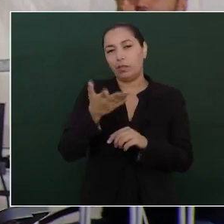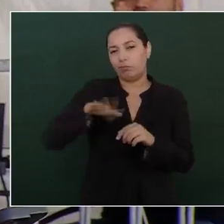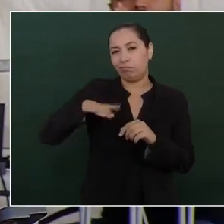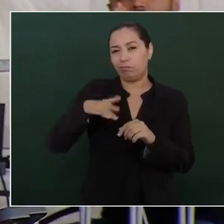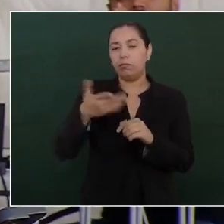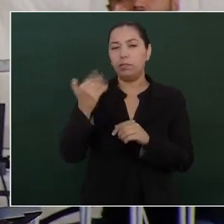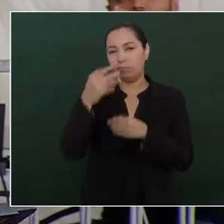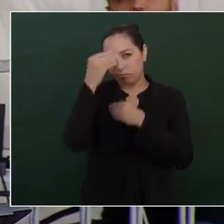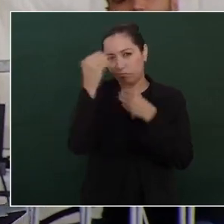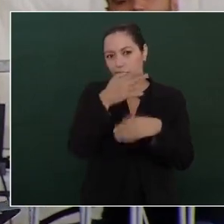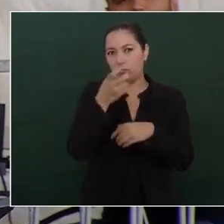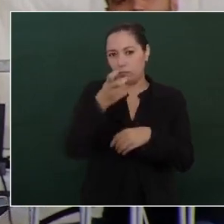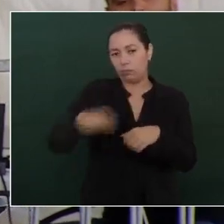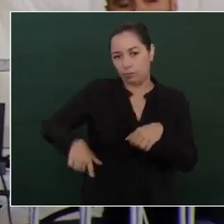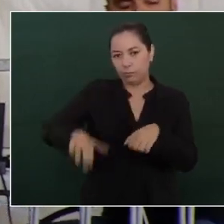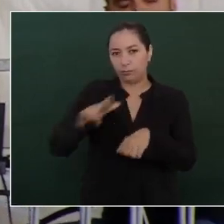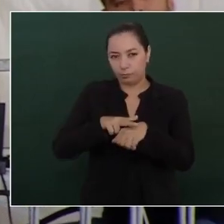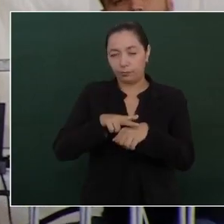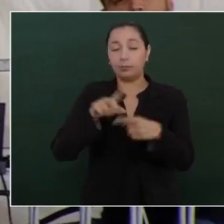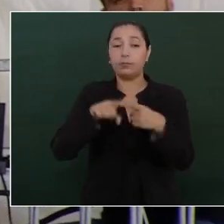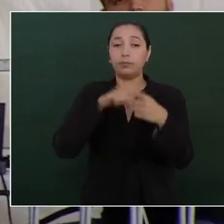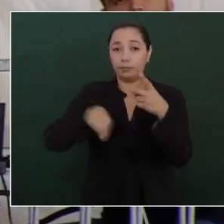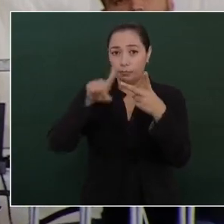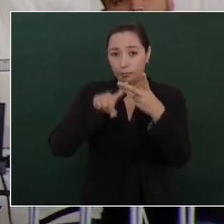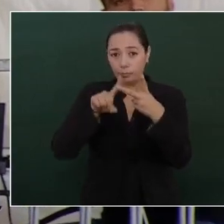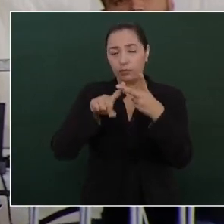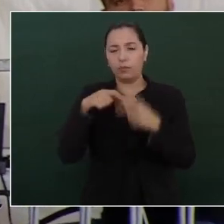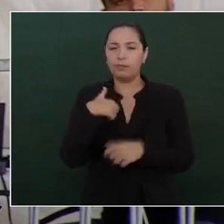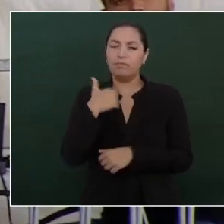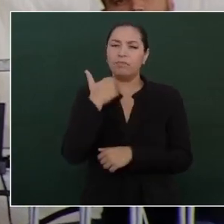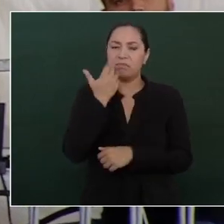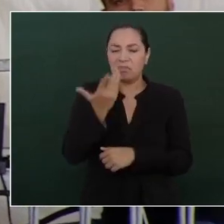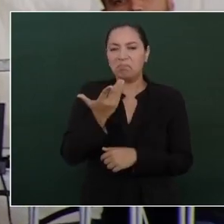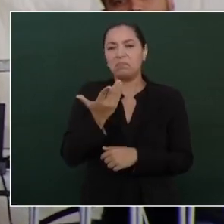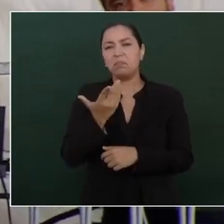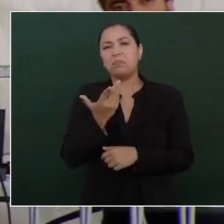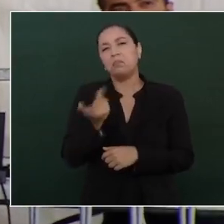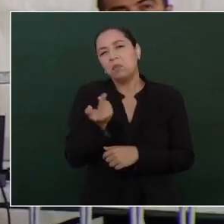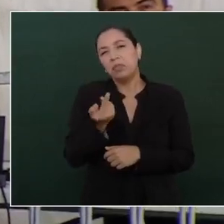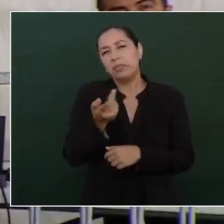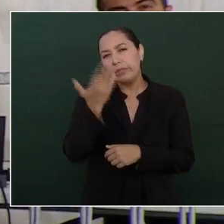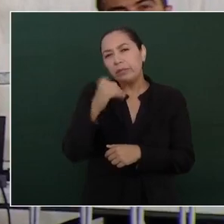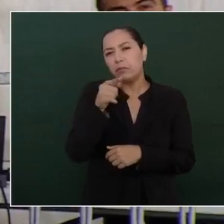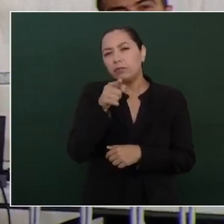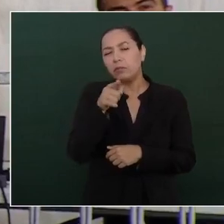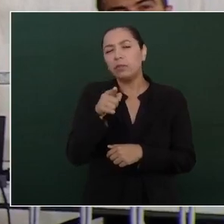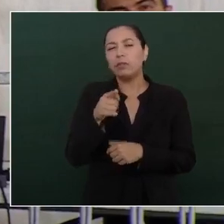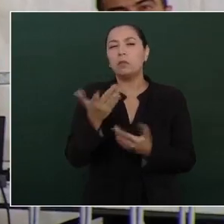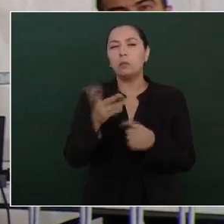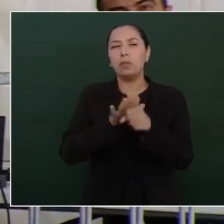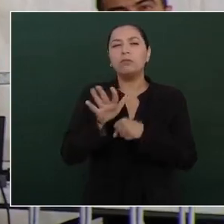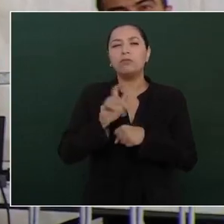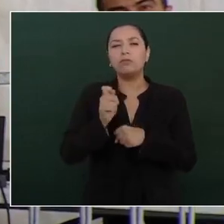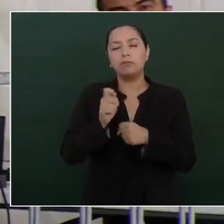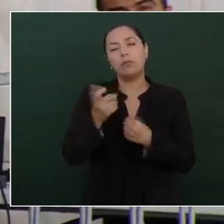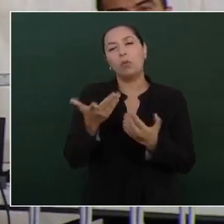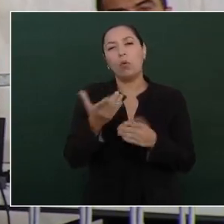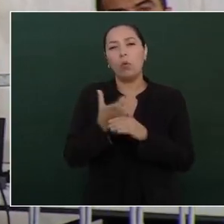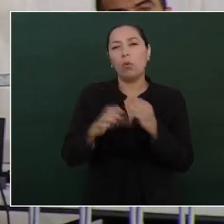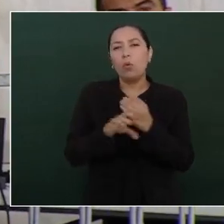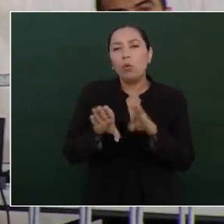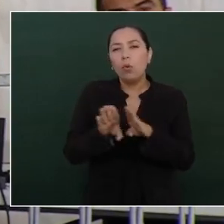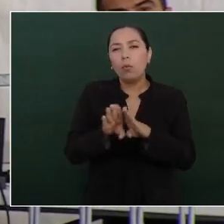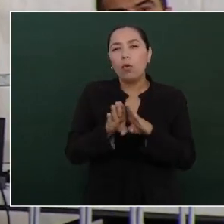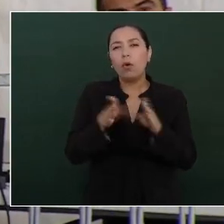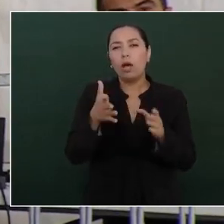propio gobernador. Y en un segundo tema me gustaría, pues, saber si ya tiene contemplado o si se ha acercado parte de